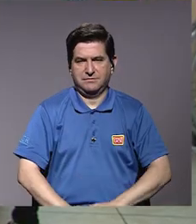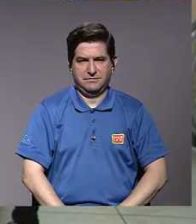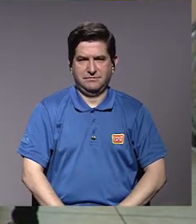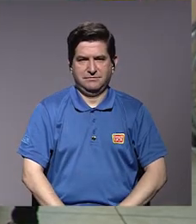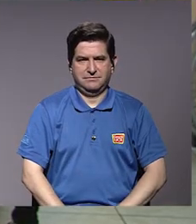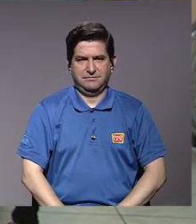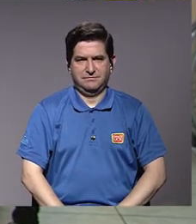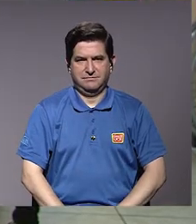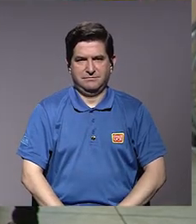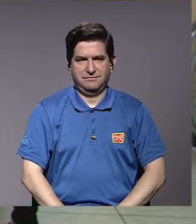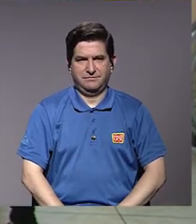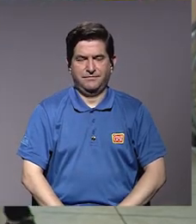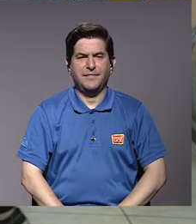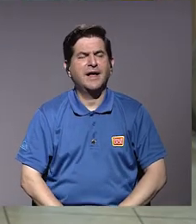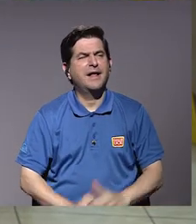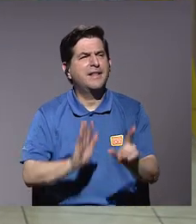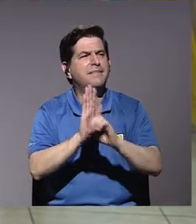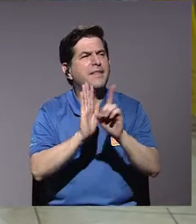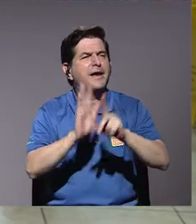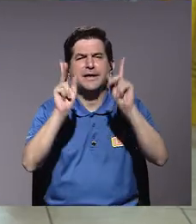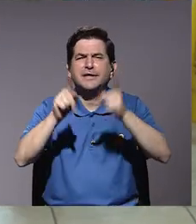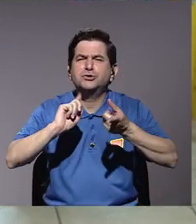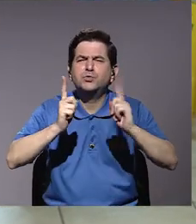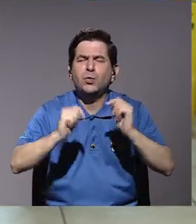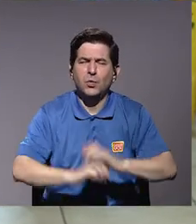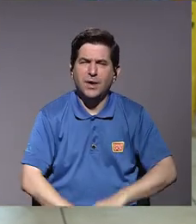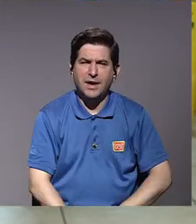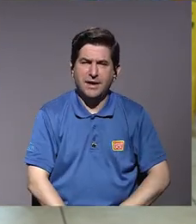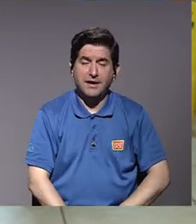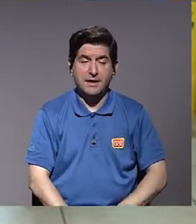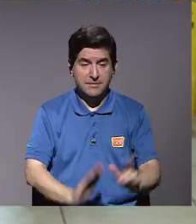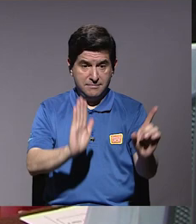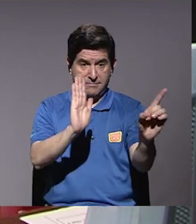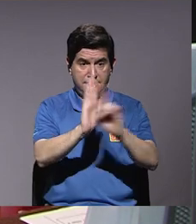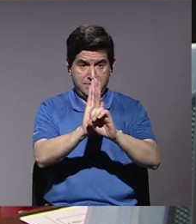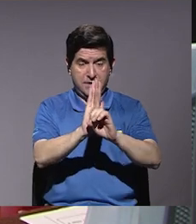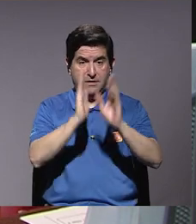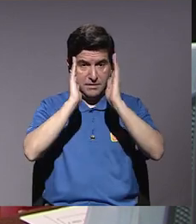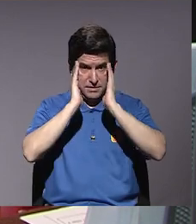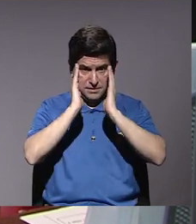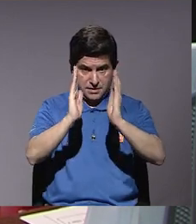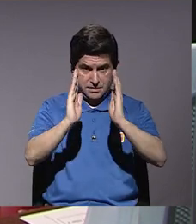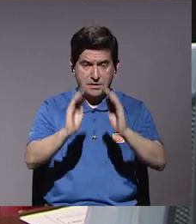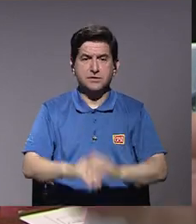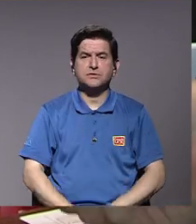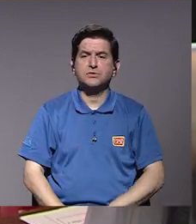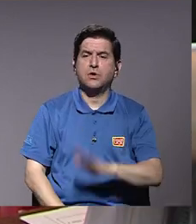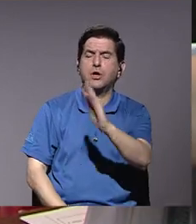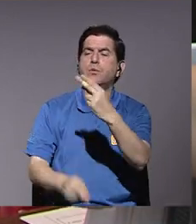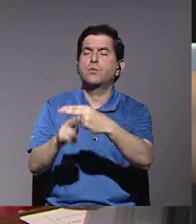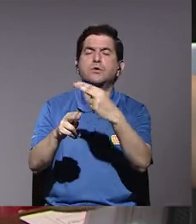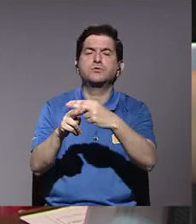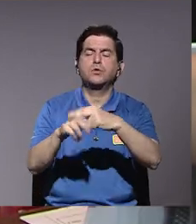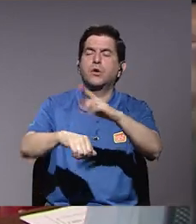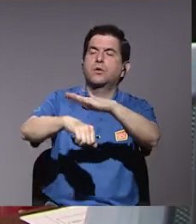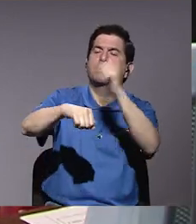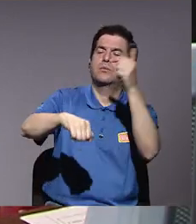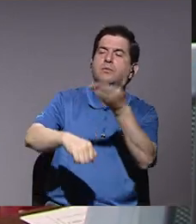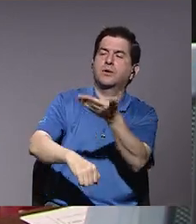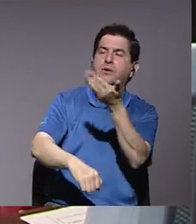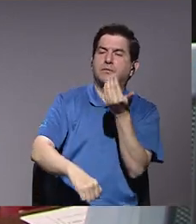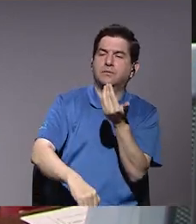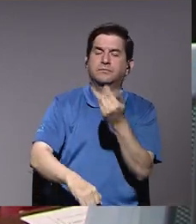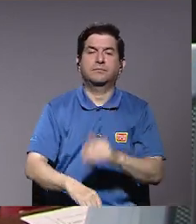amabilidad. Entonces, ¿cuál es el derecho de las personas? Bueno, tienen derecho a que sean atendidas y llamadas por su nombre,